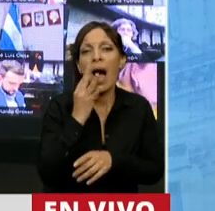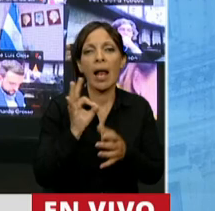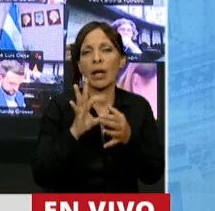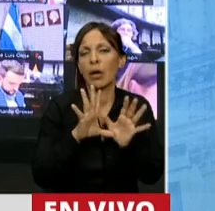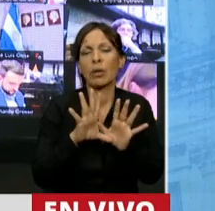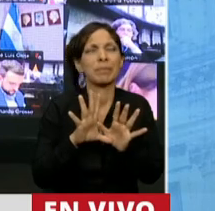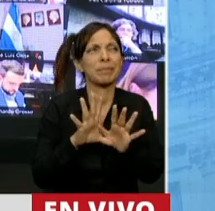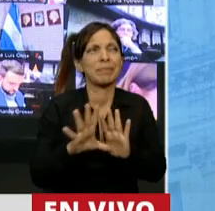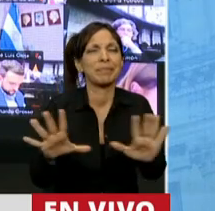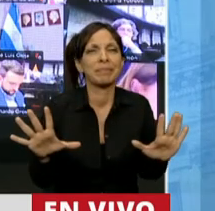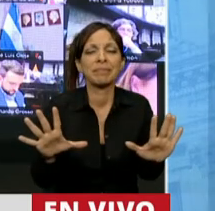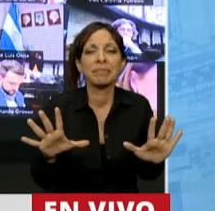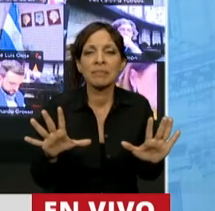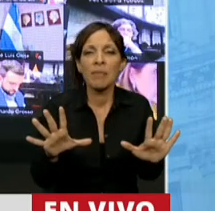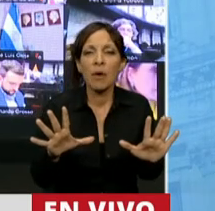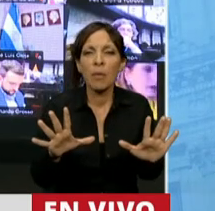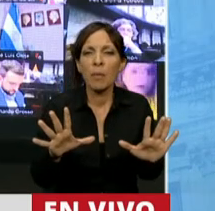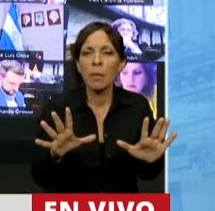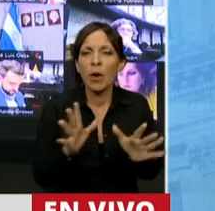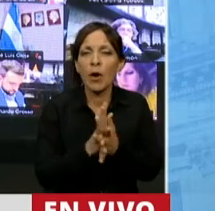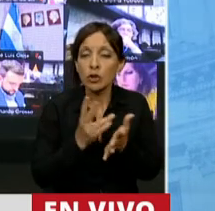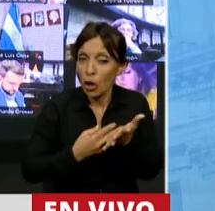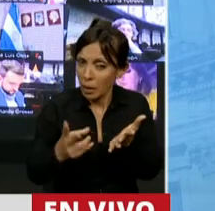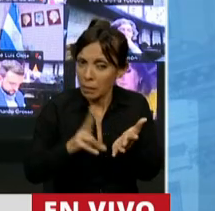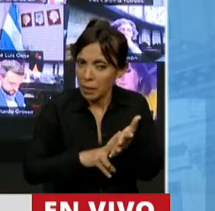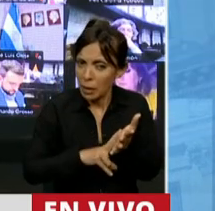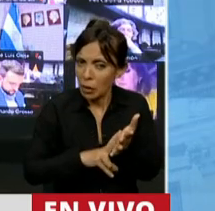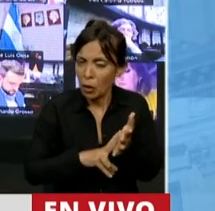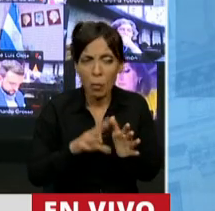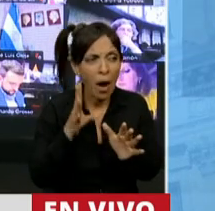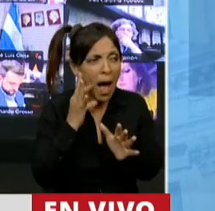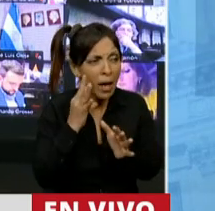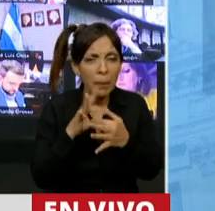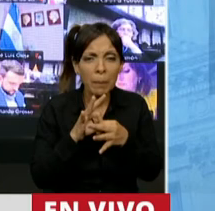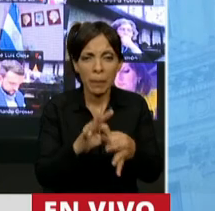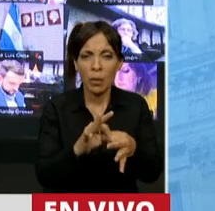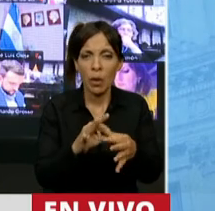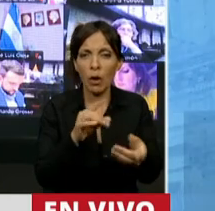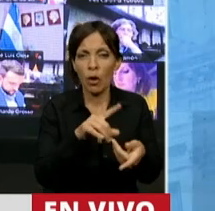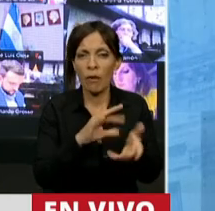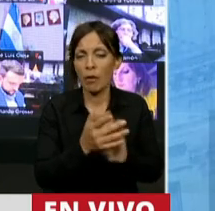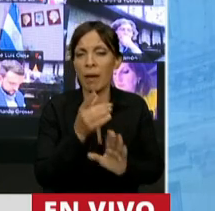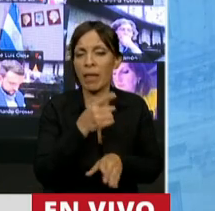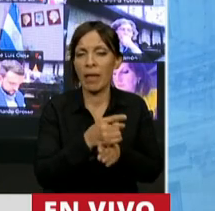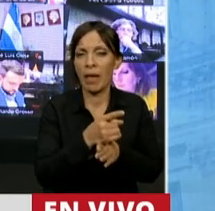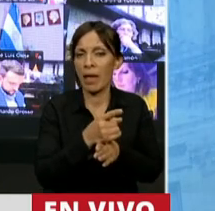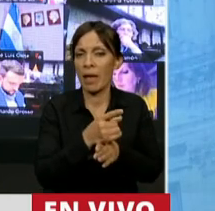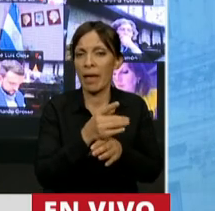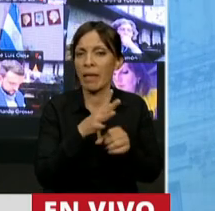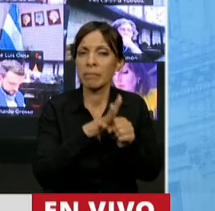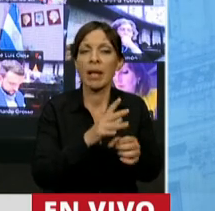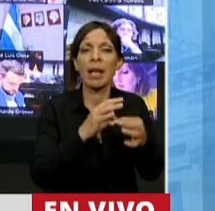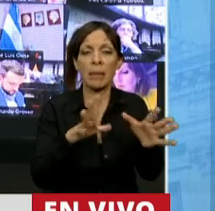el más remoto, repito, parentesco con el cercenamiento de la libertad